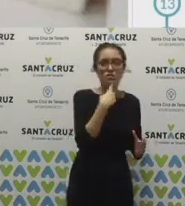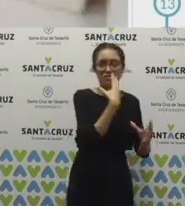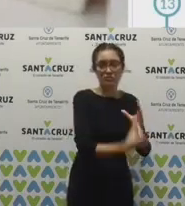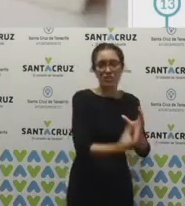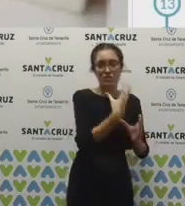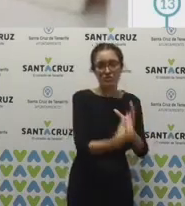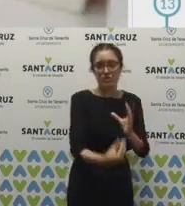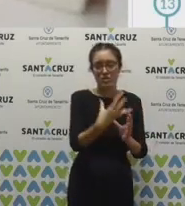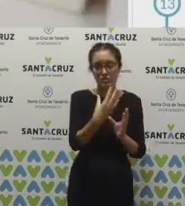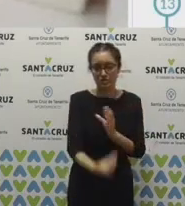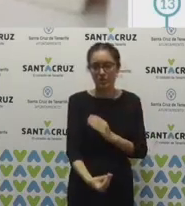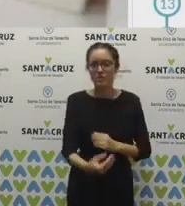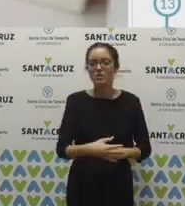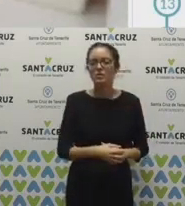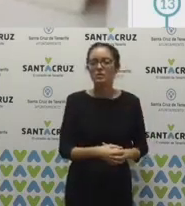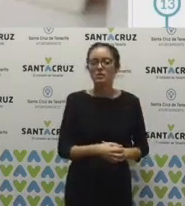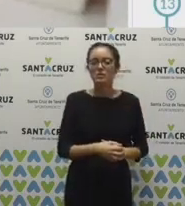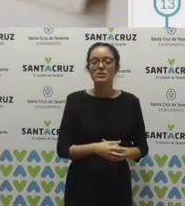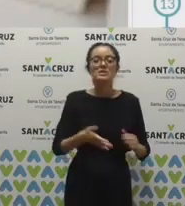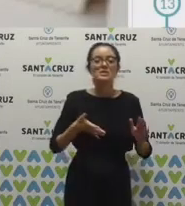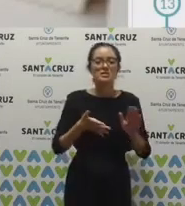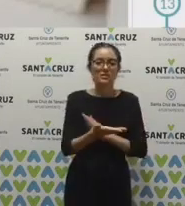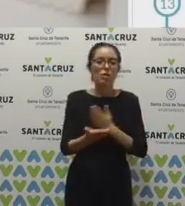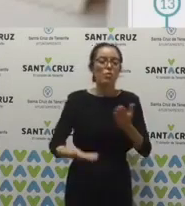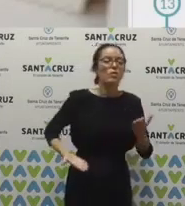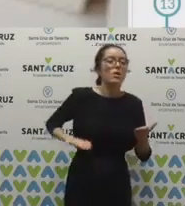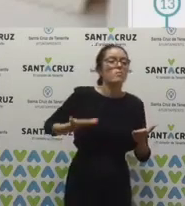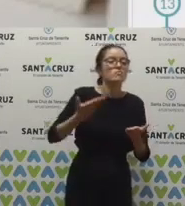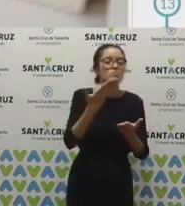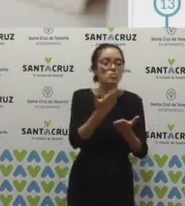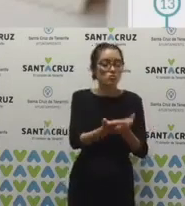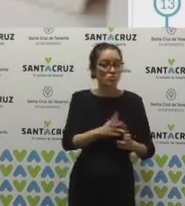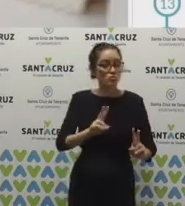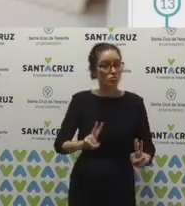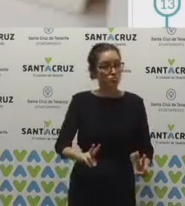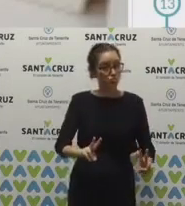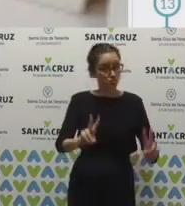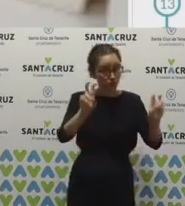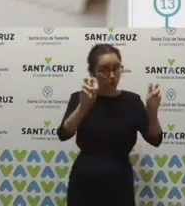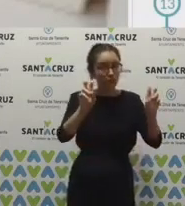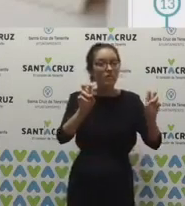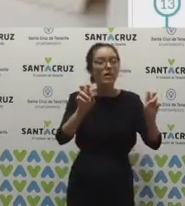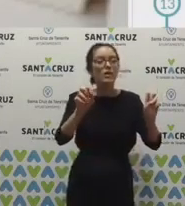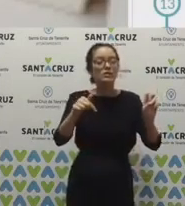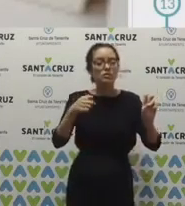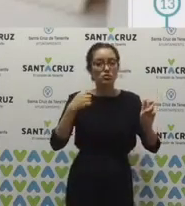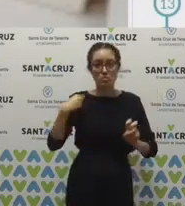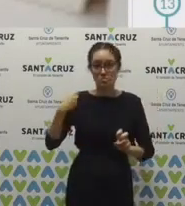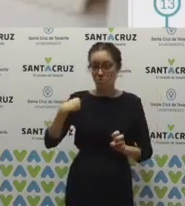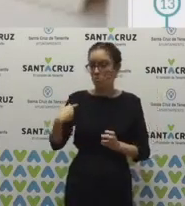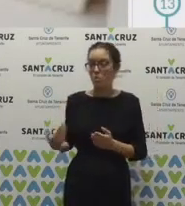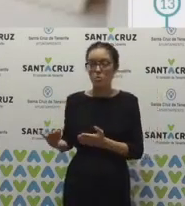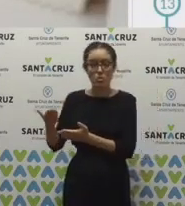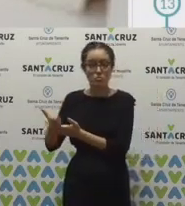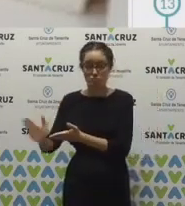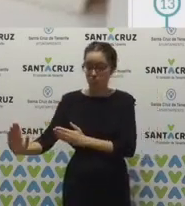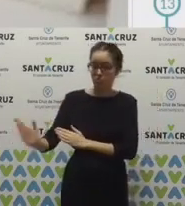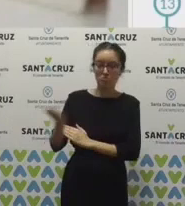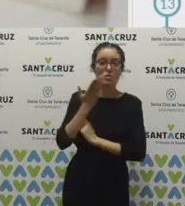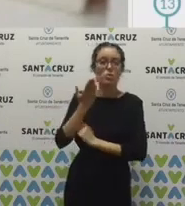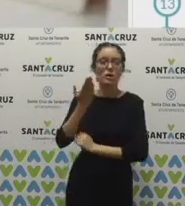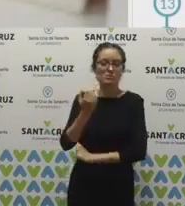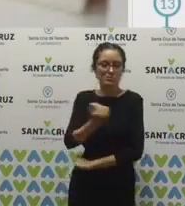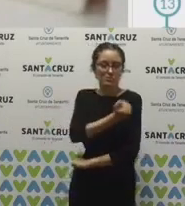transaccional es una moción nueva entró y tengo aquí delante la nueva moción con el registro de entrada